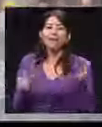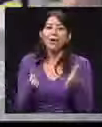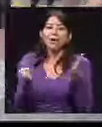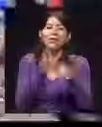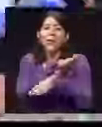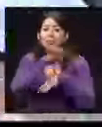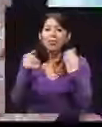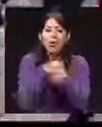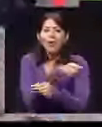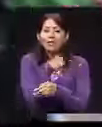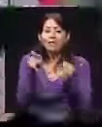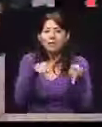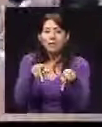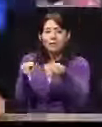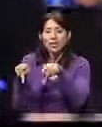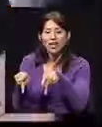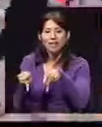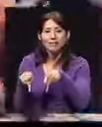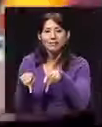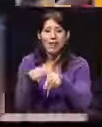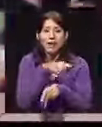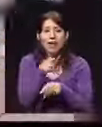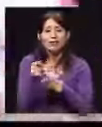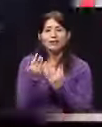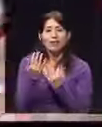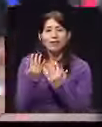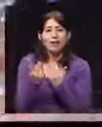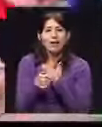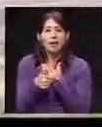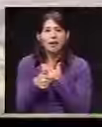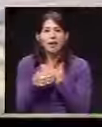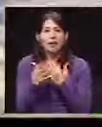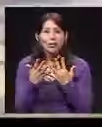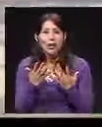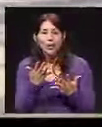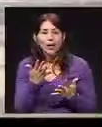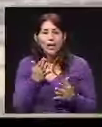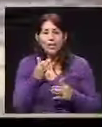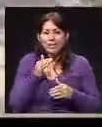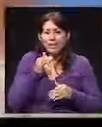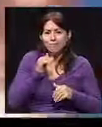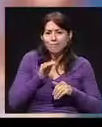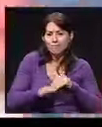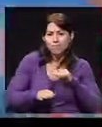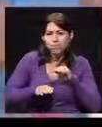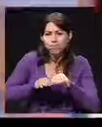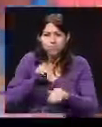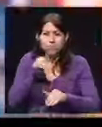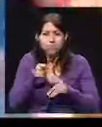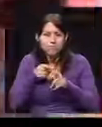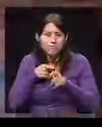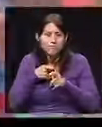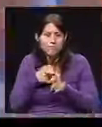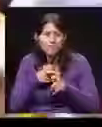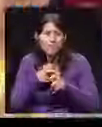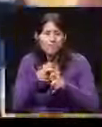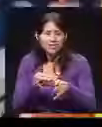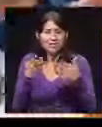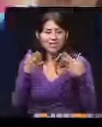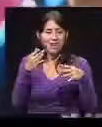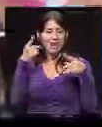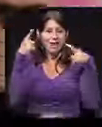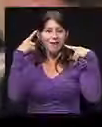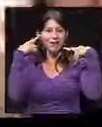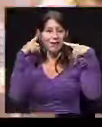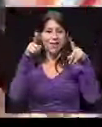carrera es lo que motiva a todas estas personas. Esperan el momento en el que el silencio entre cada paso se convierta en el jolgorioso sonido de la